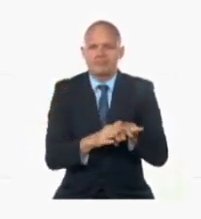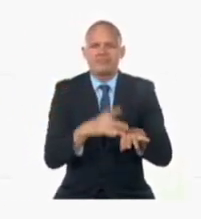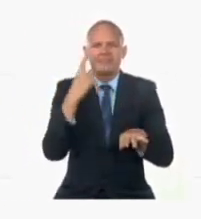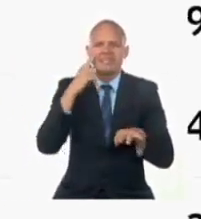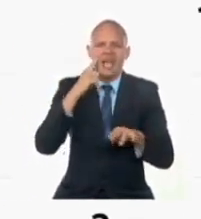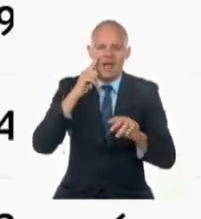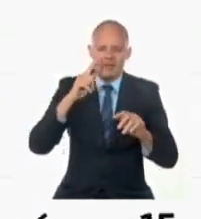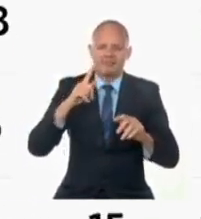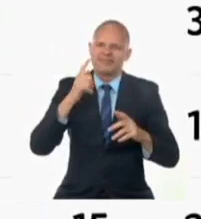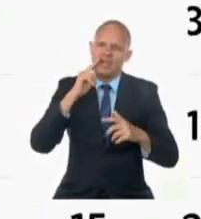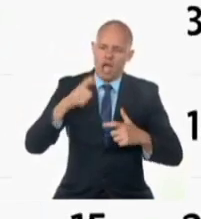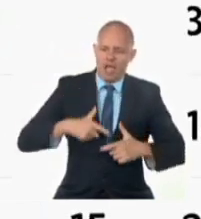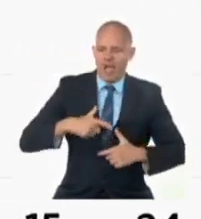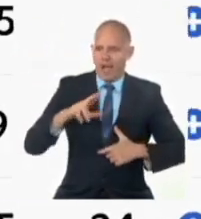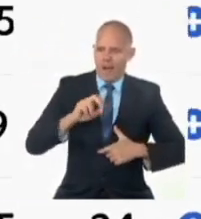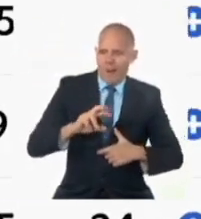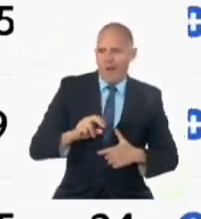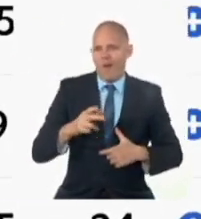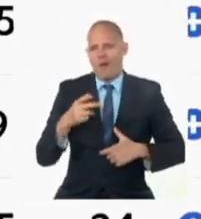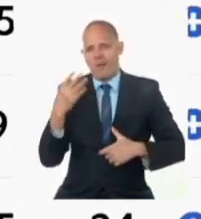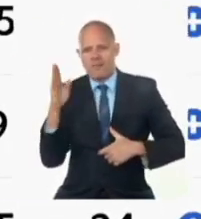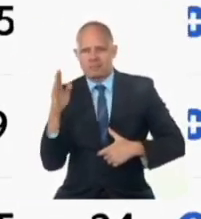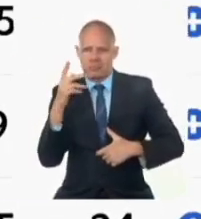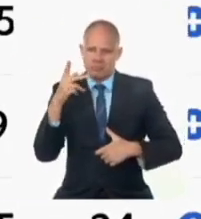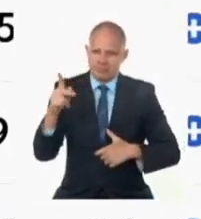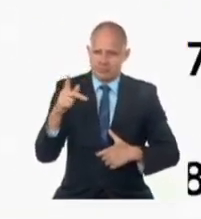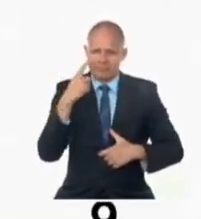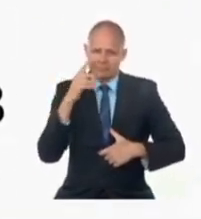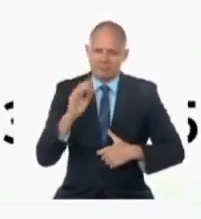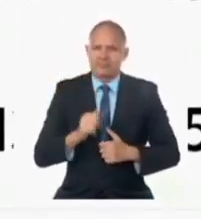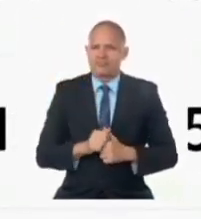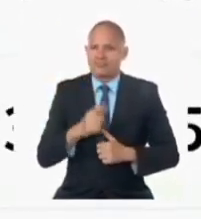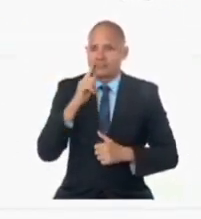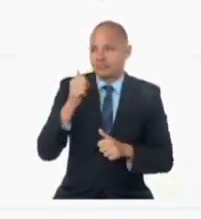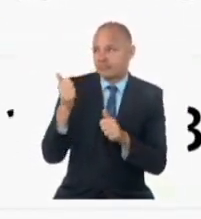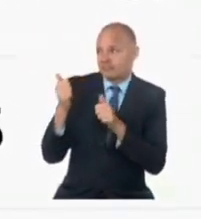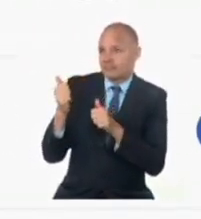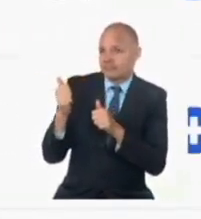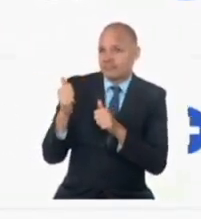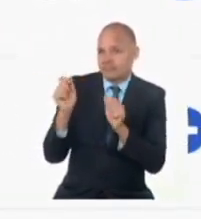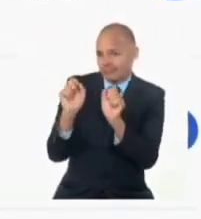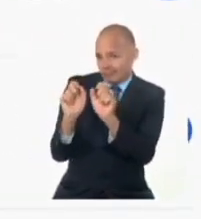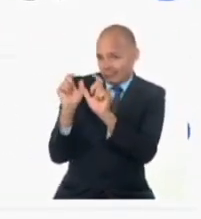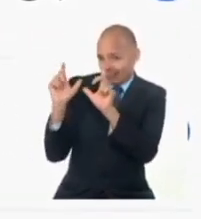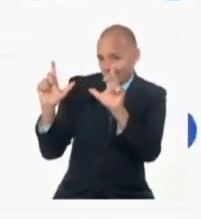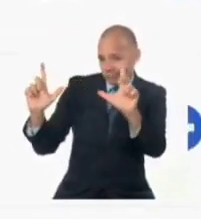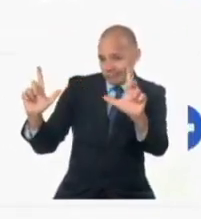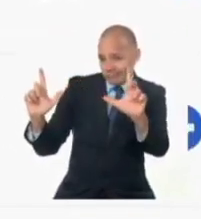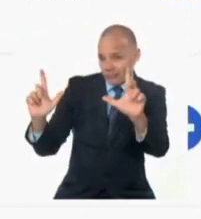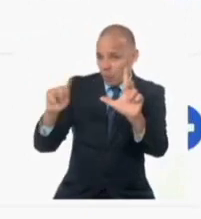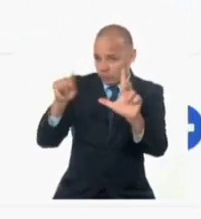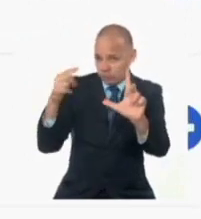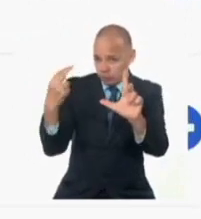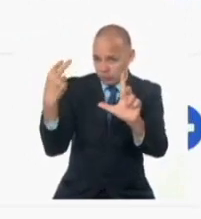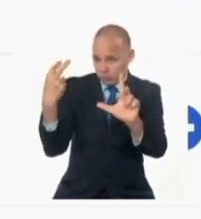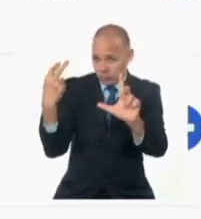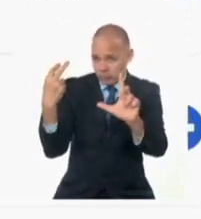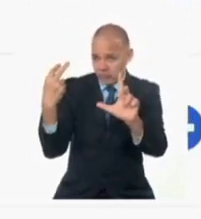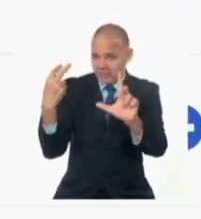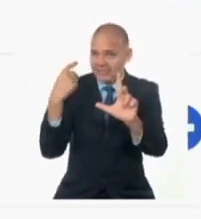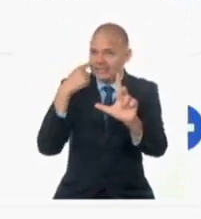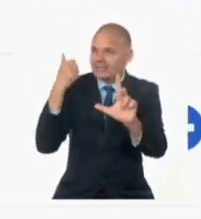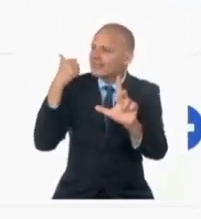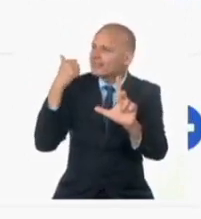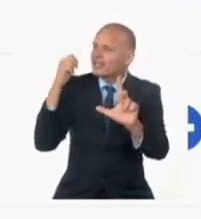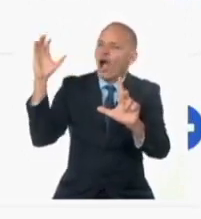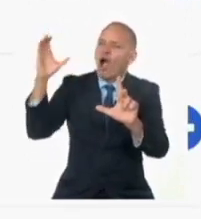gran espacio entre los países y el medallero. Aquí lo tienen. Vamos a ampliar un poquito para que puedan ver. Vean, Colombia le va sacando